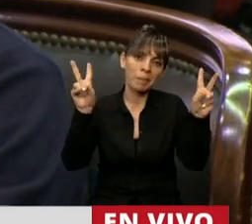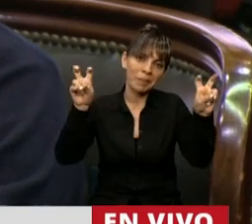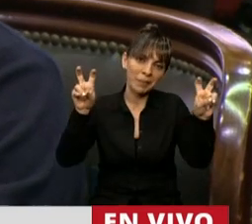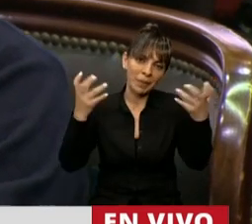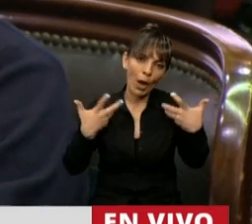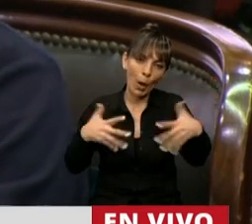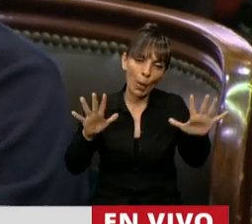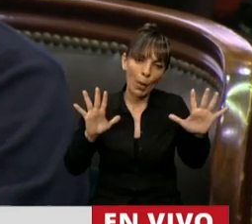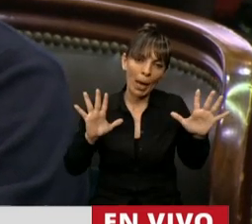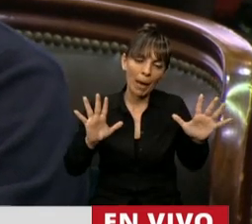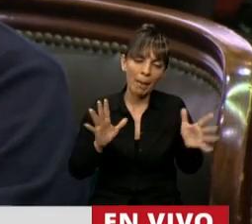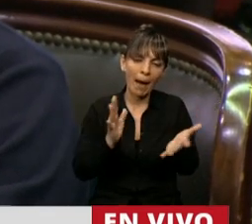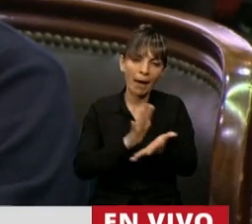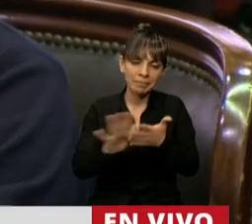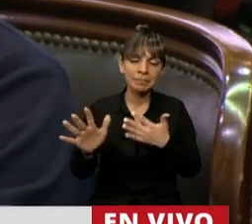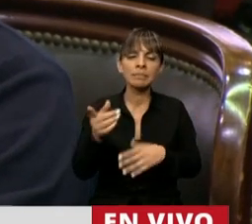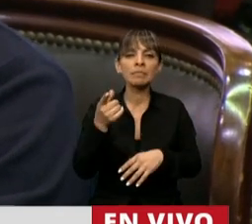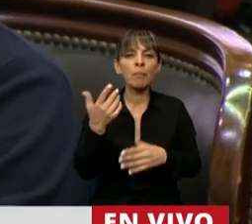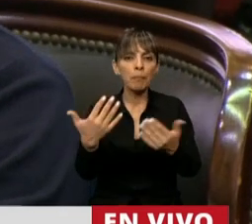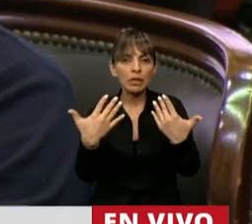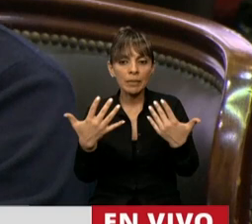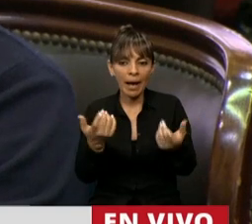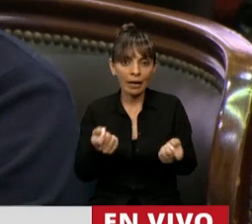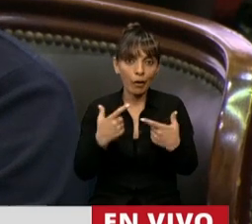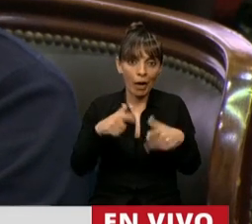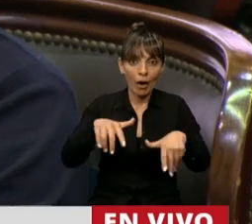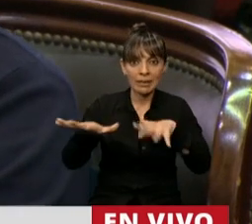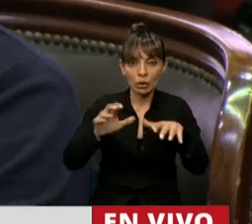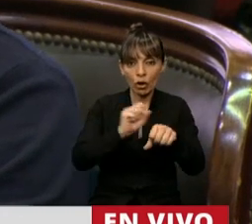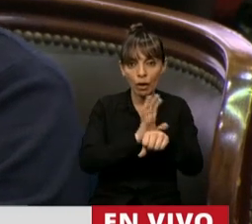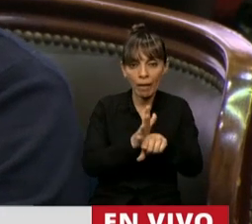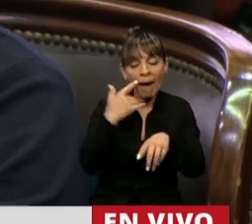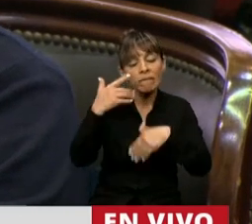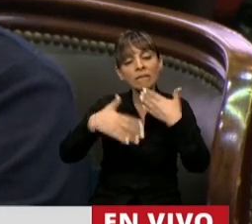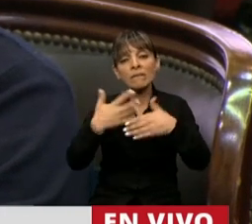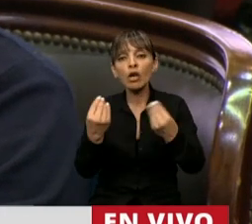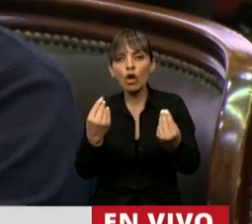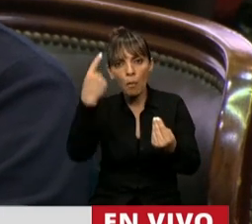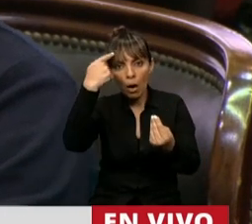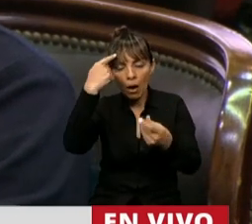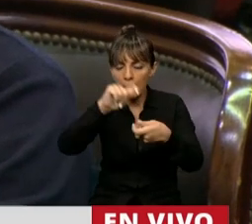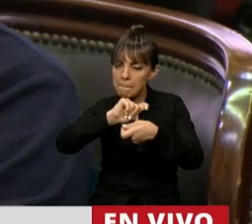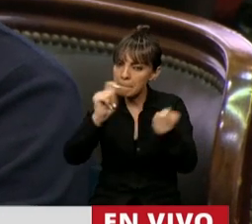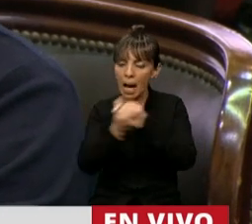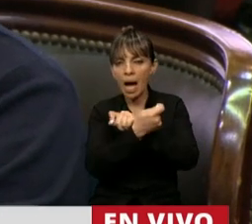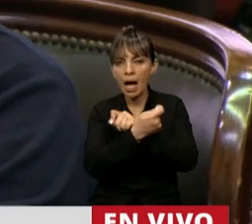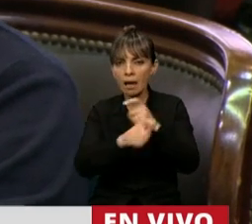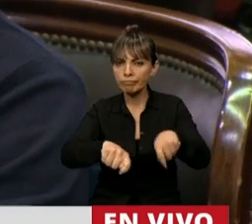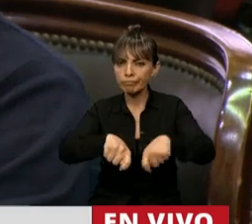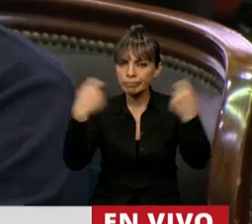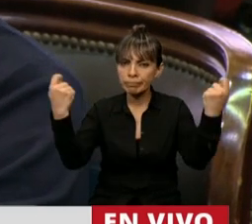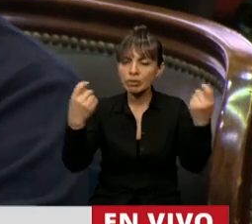o de la nueva oportunidad que nos va a poder dar la crisis, de qué manera cambiamos la cabeza y también de qué